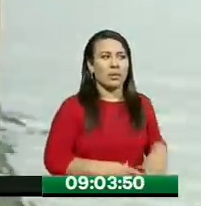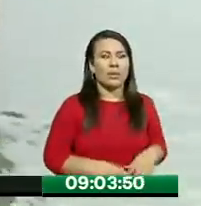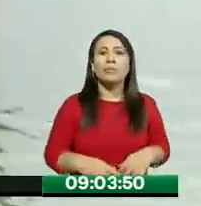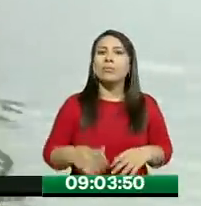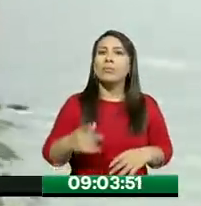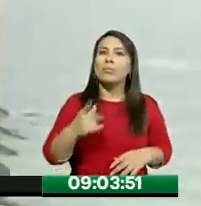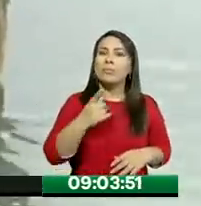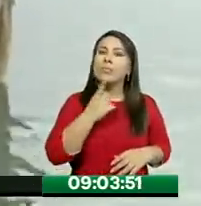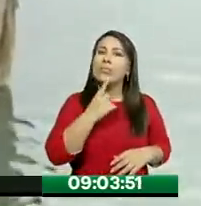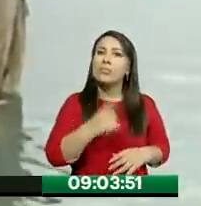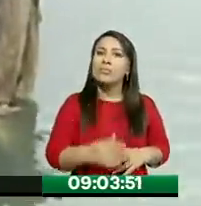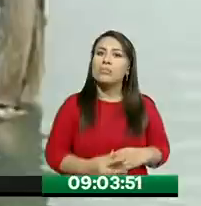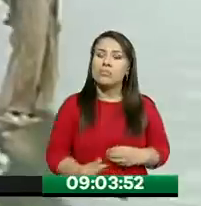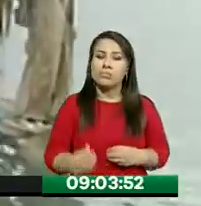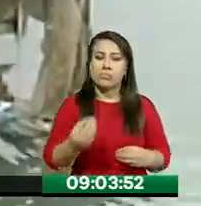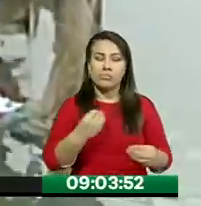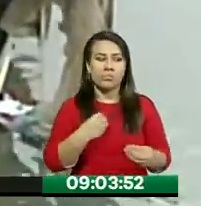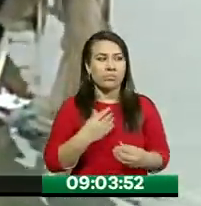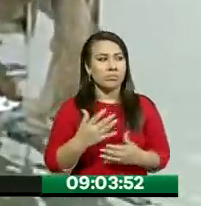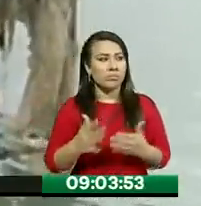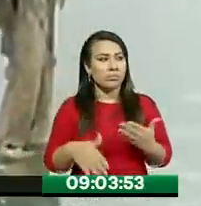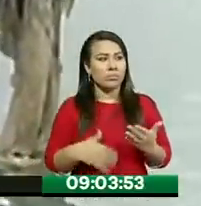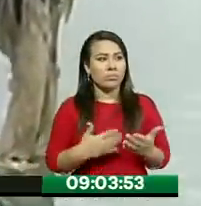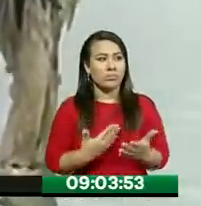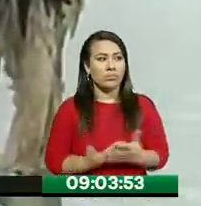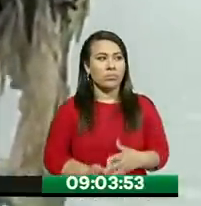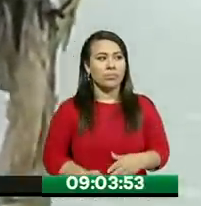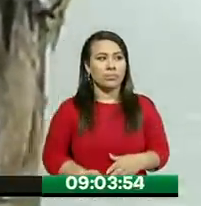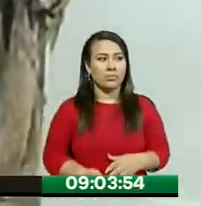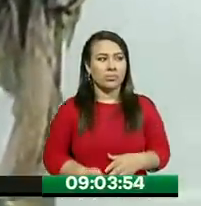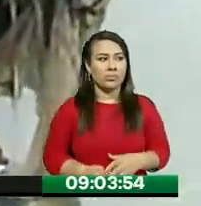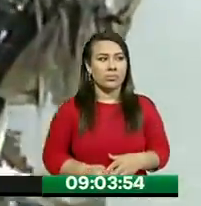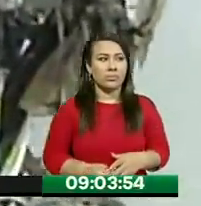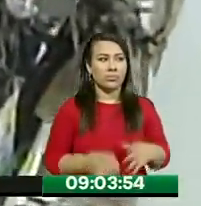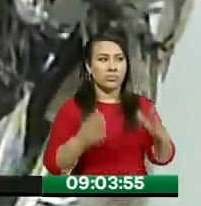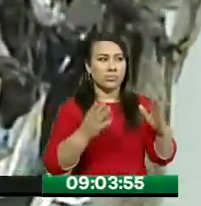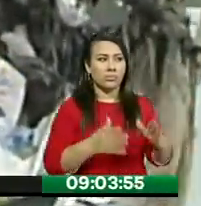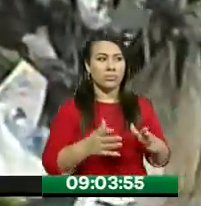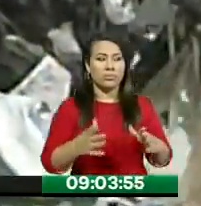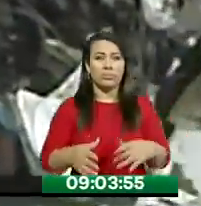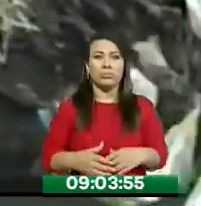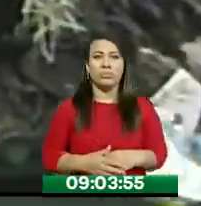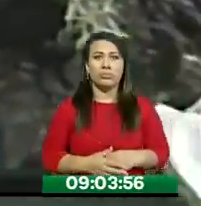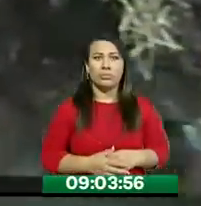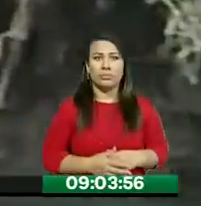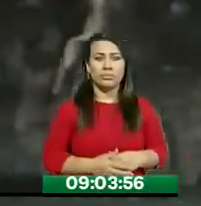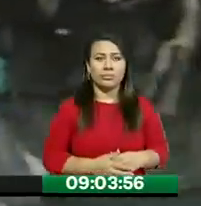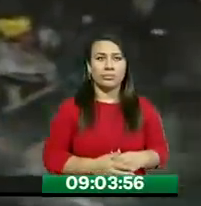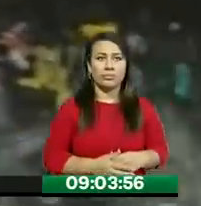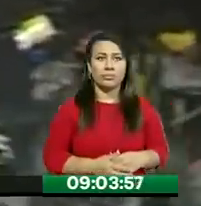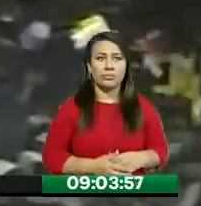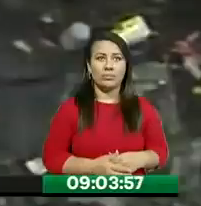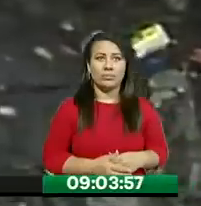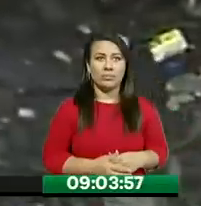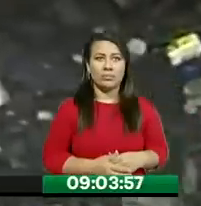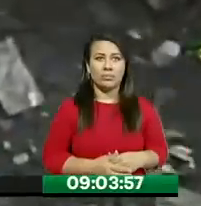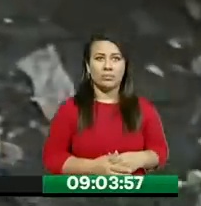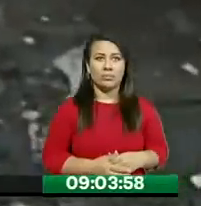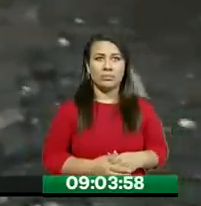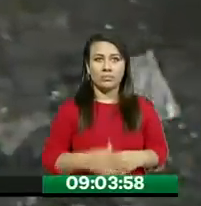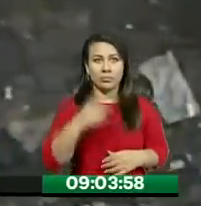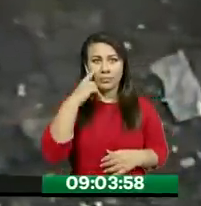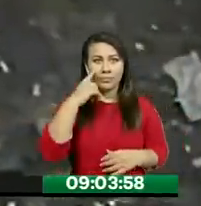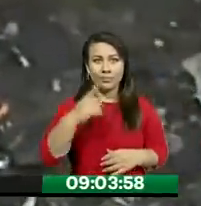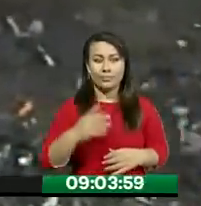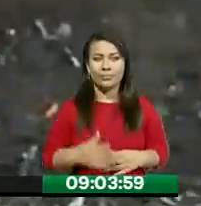personas en operativos ejecutados simultáneamente en varias provincias del país. Entre los aprehendidos estarían policías y un militar. Veamos